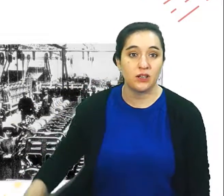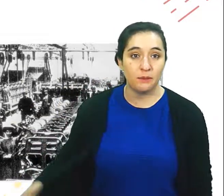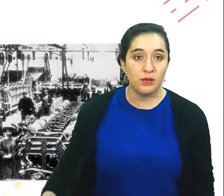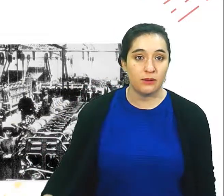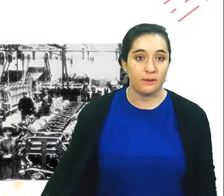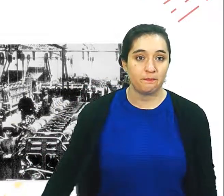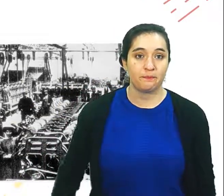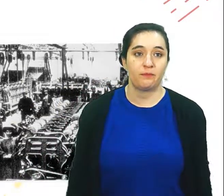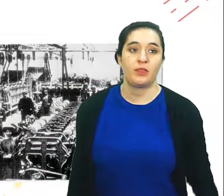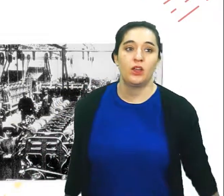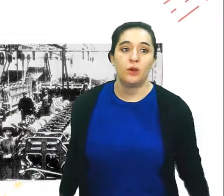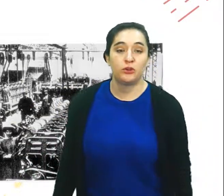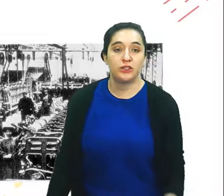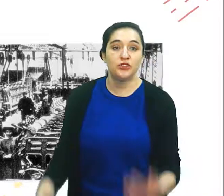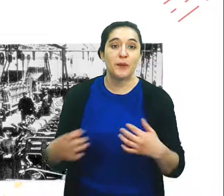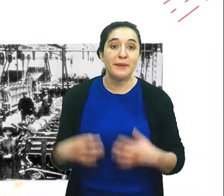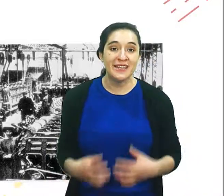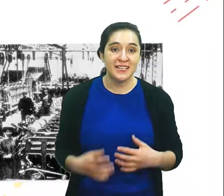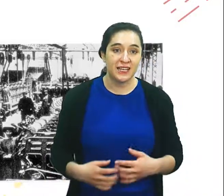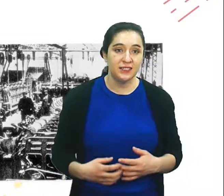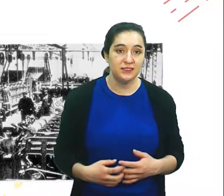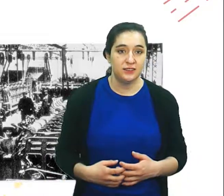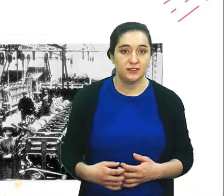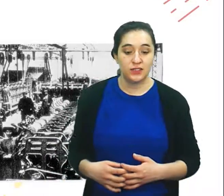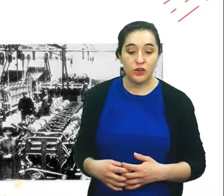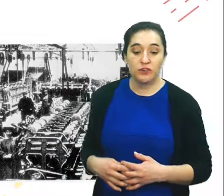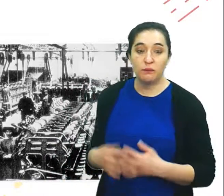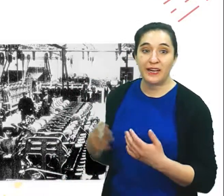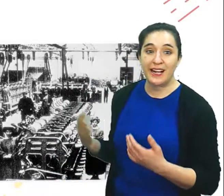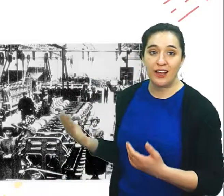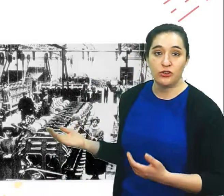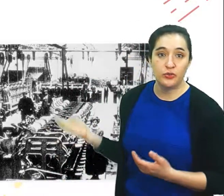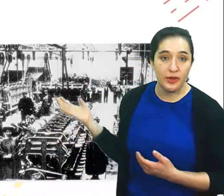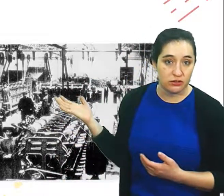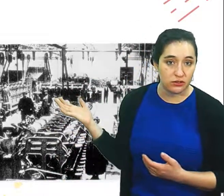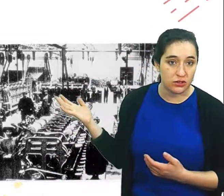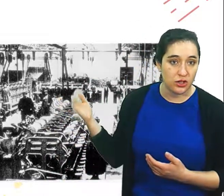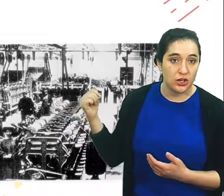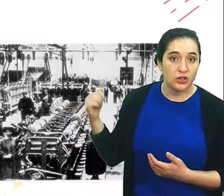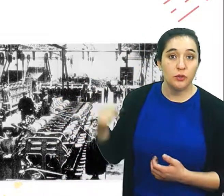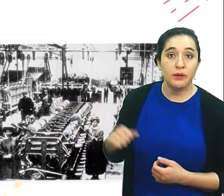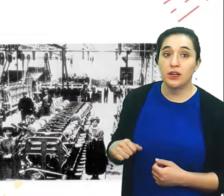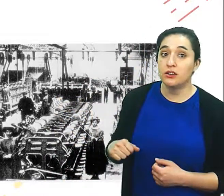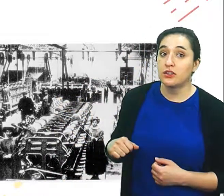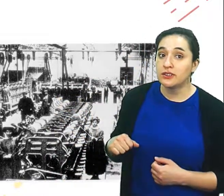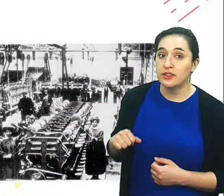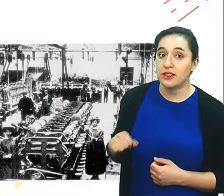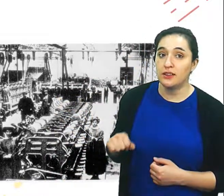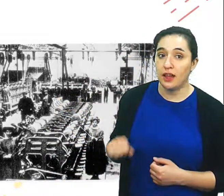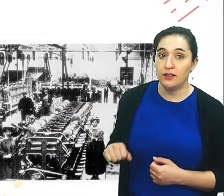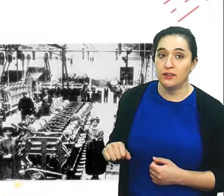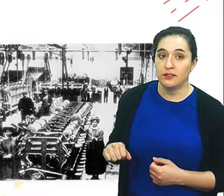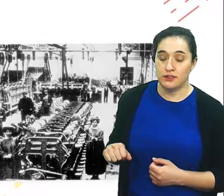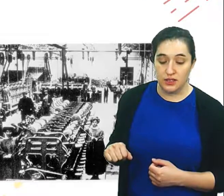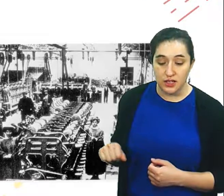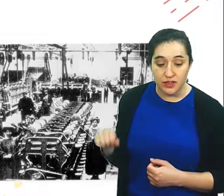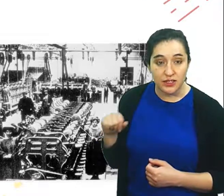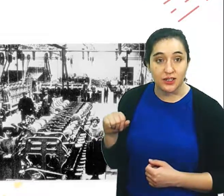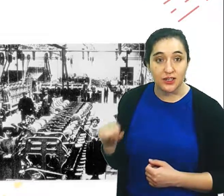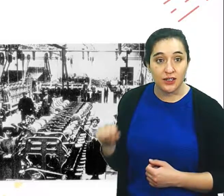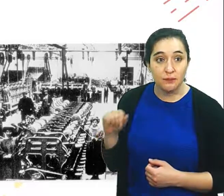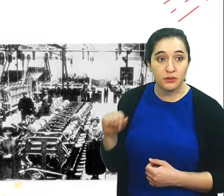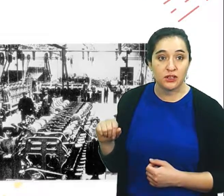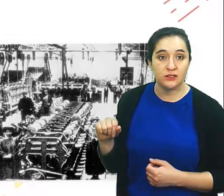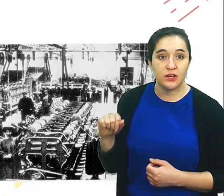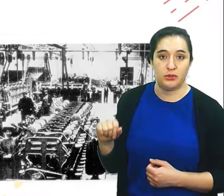obtener materias primas. Por lo tanto, América se vuelve un mercado nuevo y un mercado trascendental y que va a